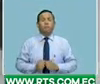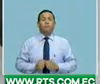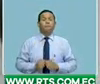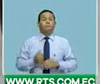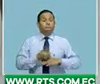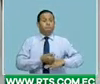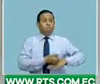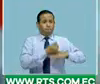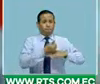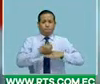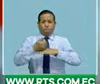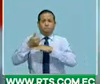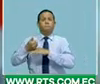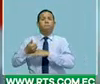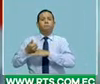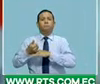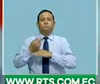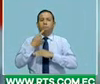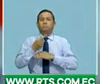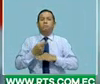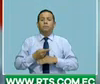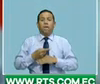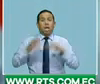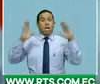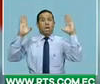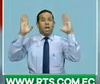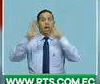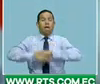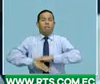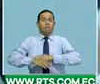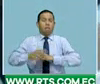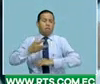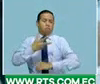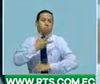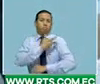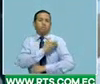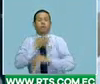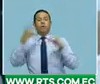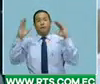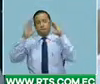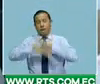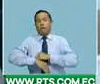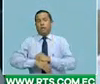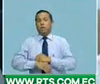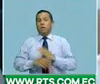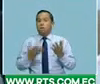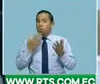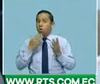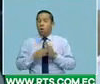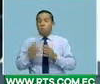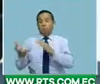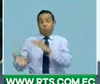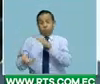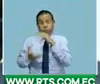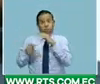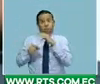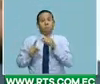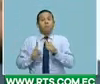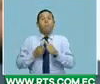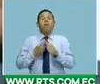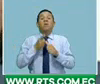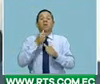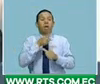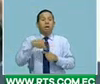autoridades anticiparon que estas no tendrán ningún costo y las primeras dosis se entregarán a los considerados grupos prioritarios. Primero, el